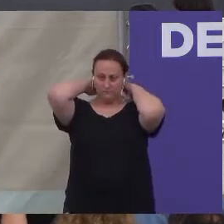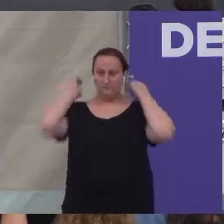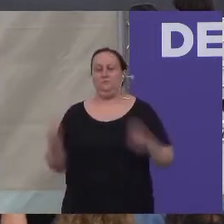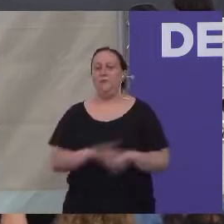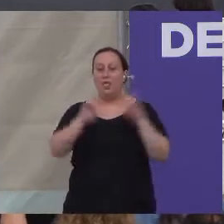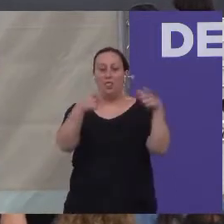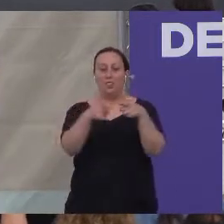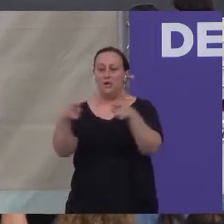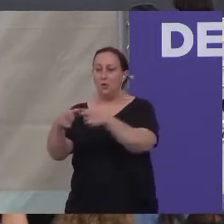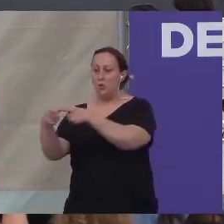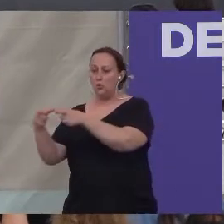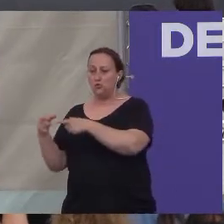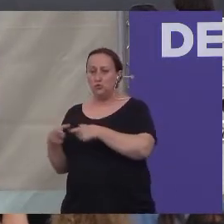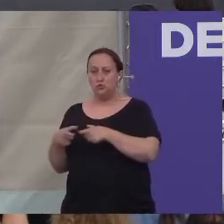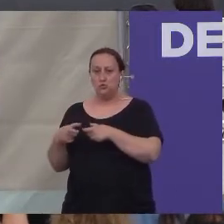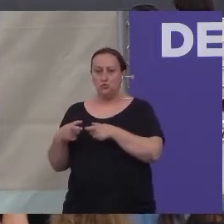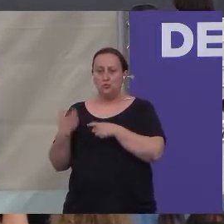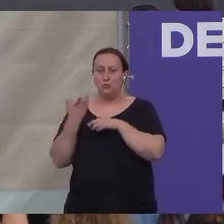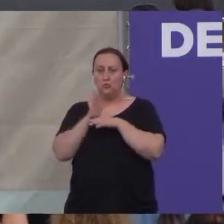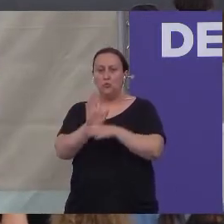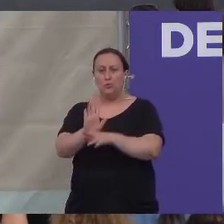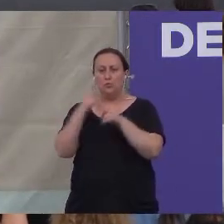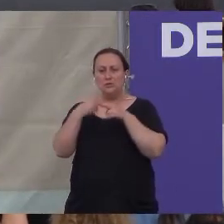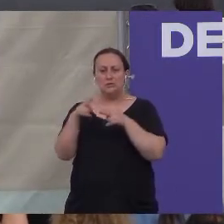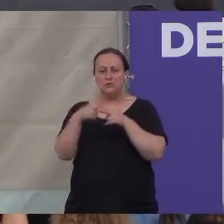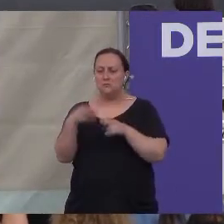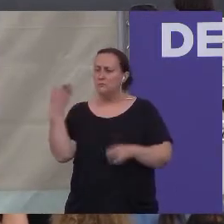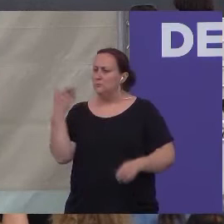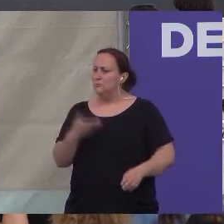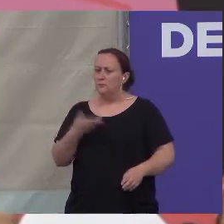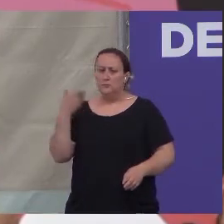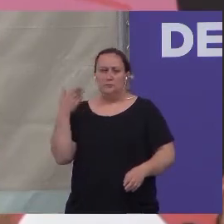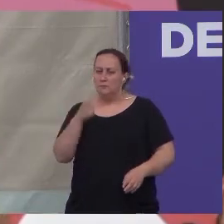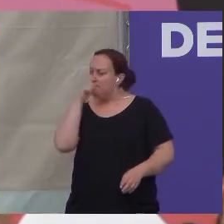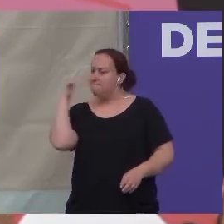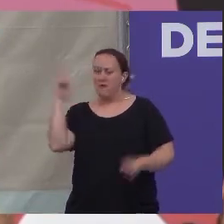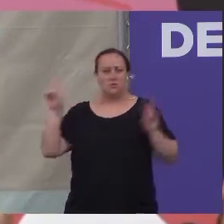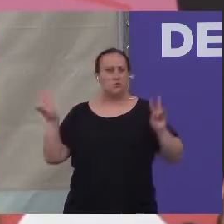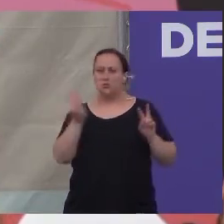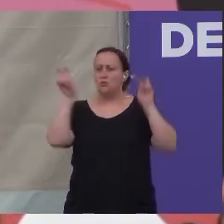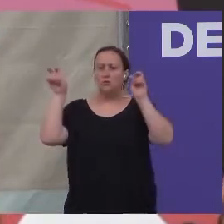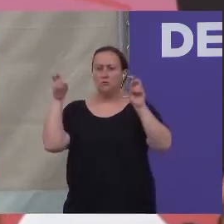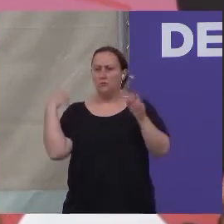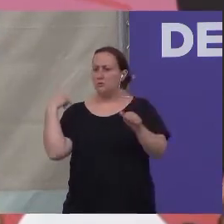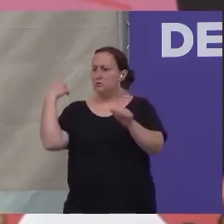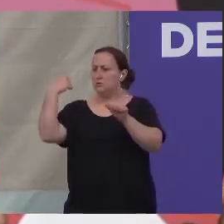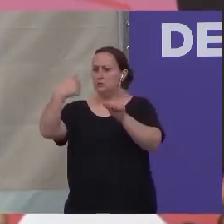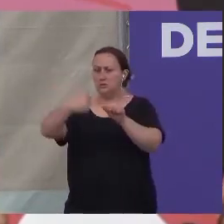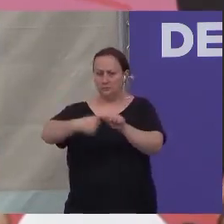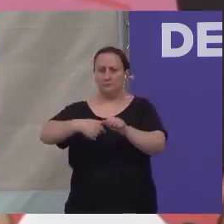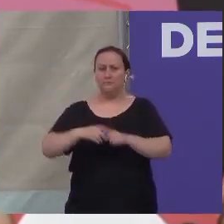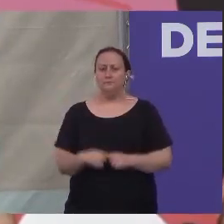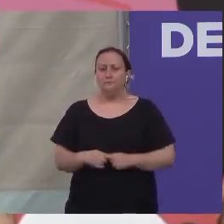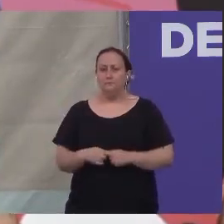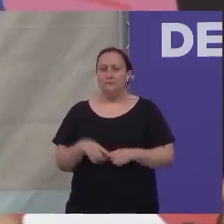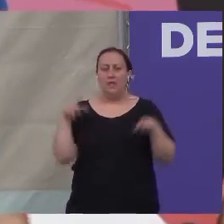Los círculos son una de las propuestas políticas más importantes y novedosas de las últimas décadas.